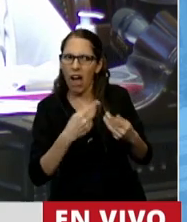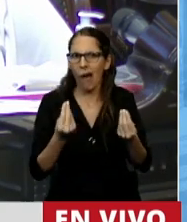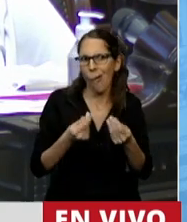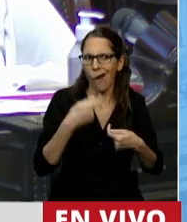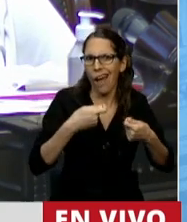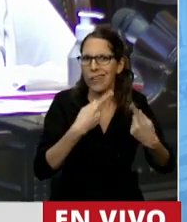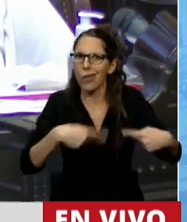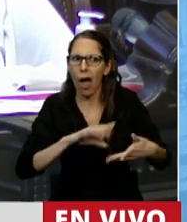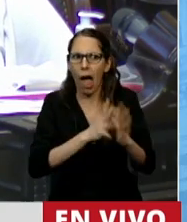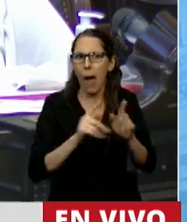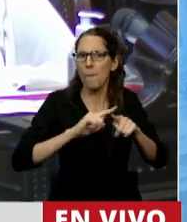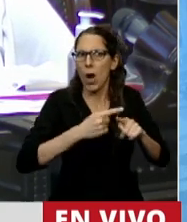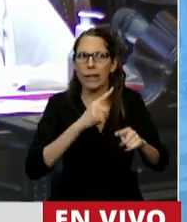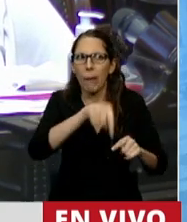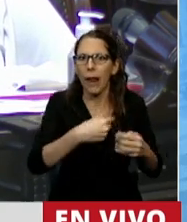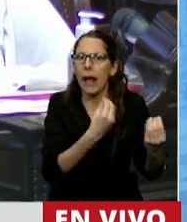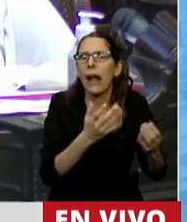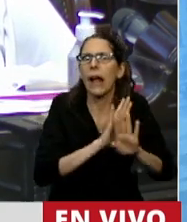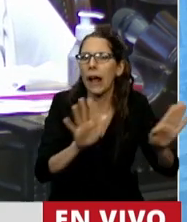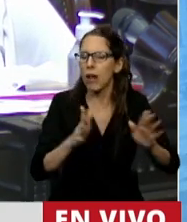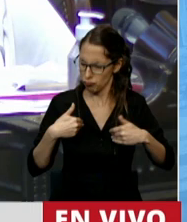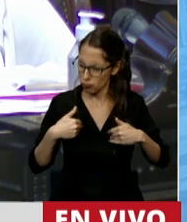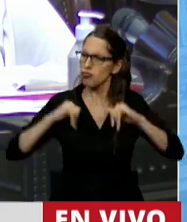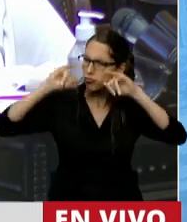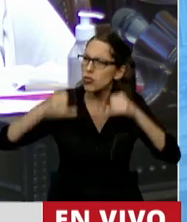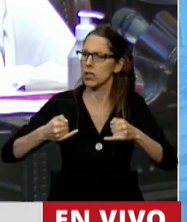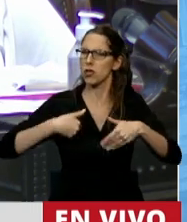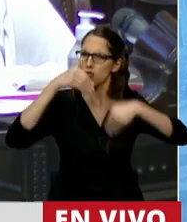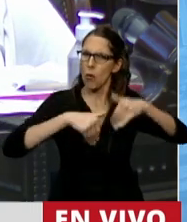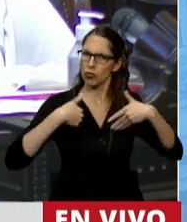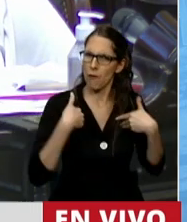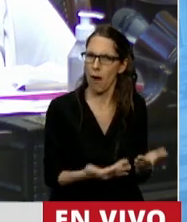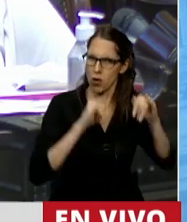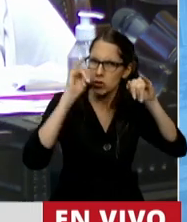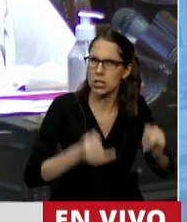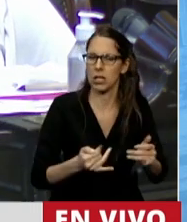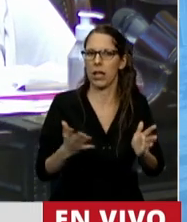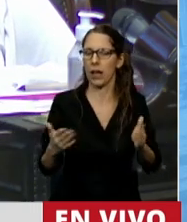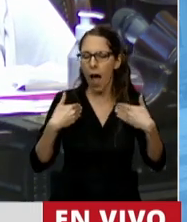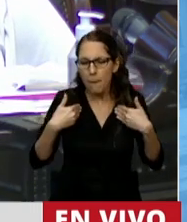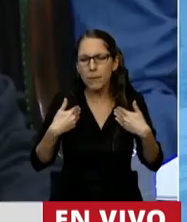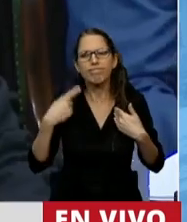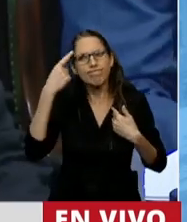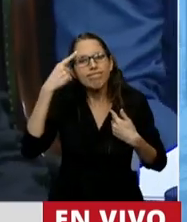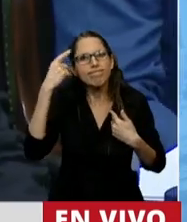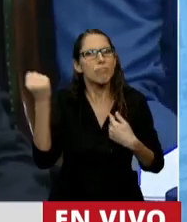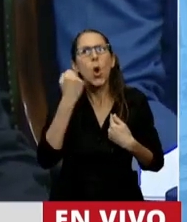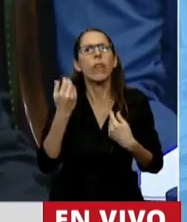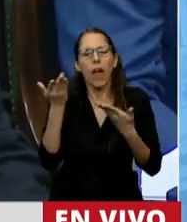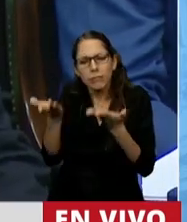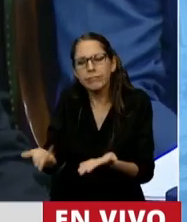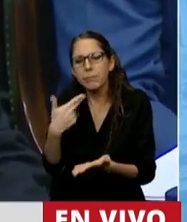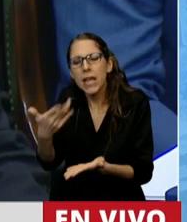que tienen que pagar por votar la legalización del aborto, que lo único que les importa es su